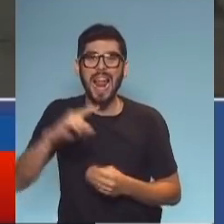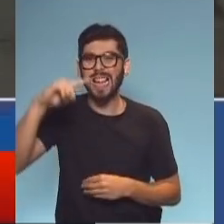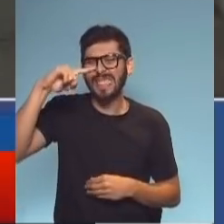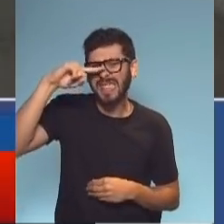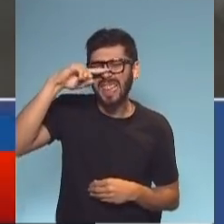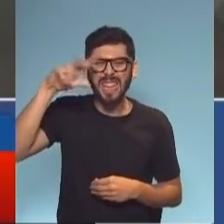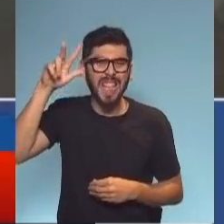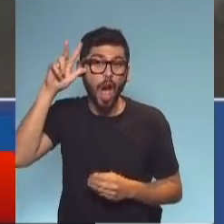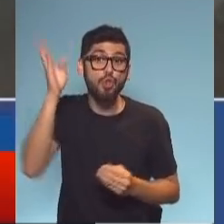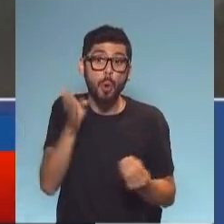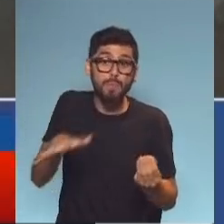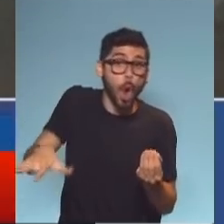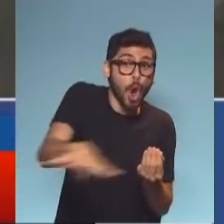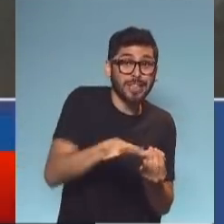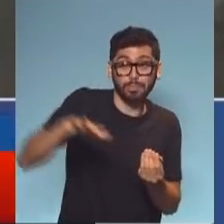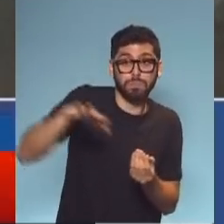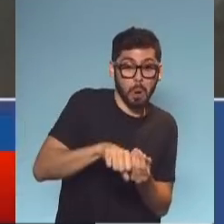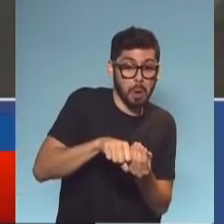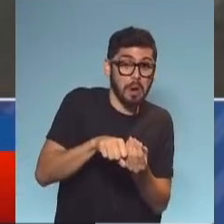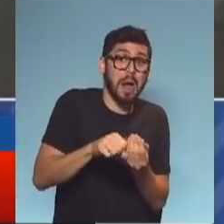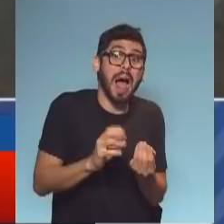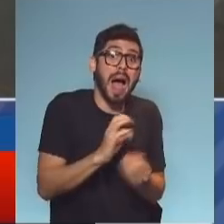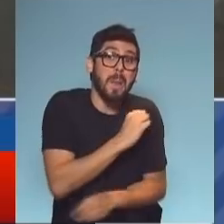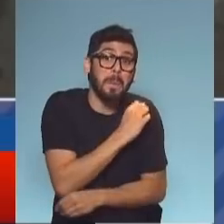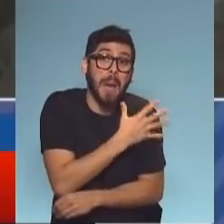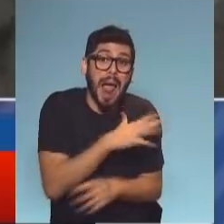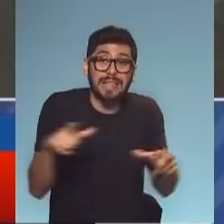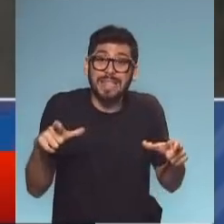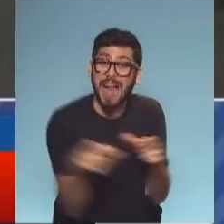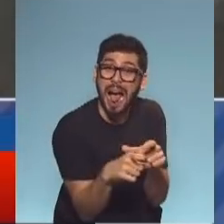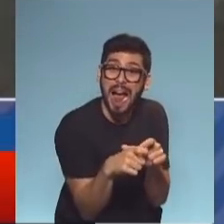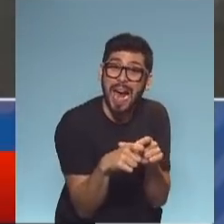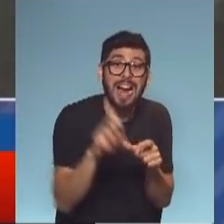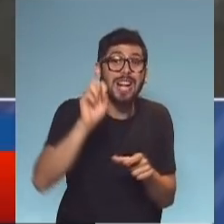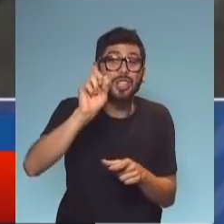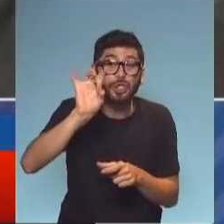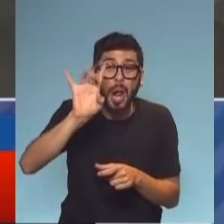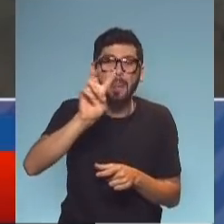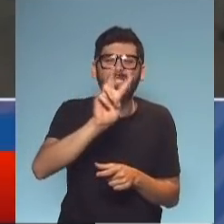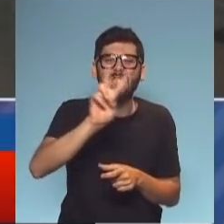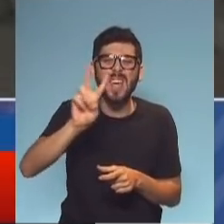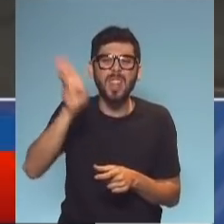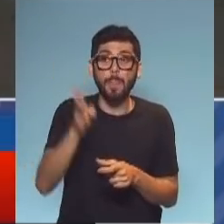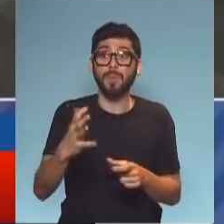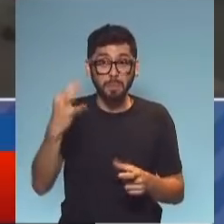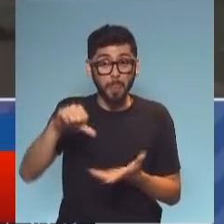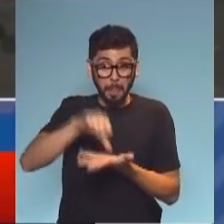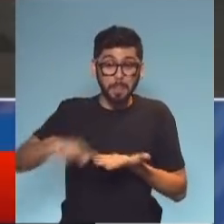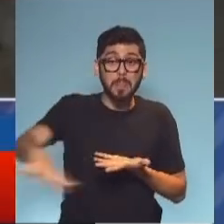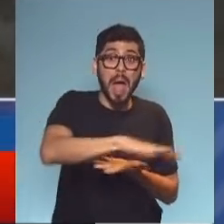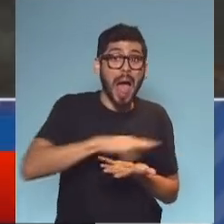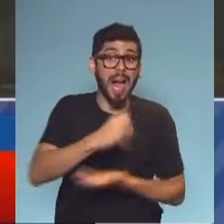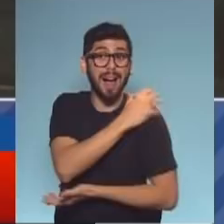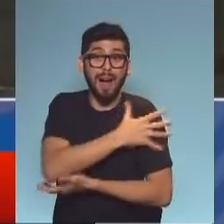la Palestina histórica y el Estado de Palestina sería solamente en el 22% de nuestra patria histórica, que